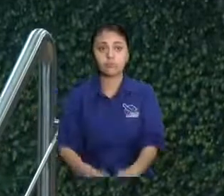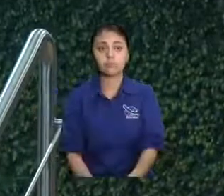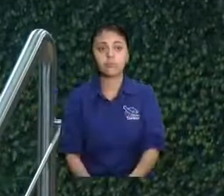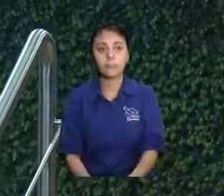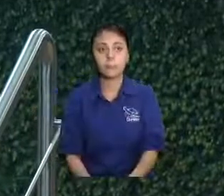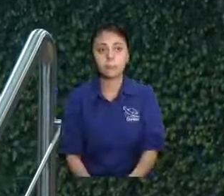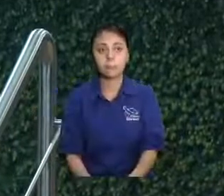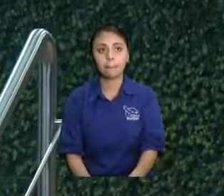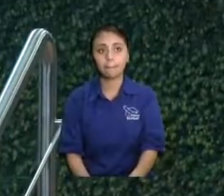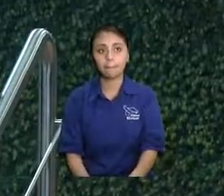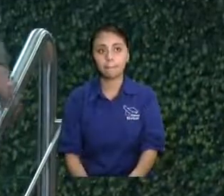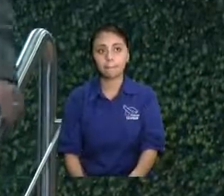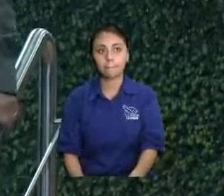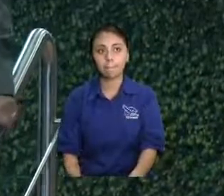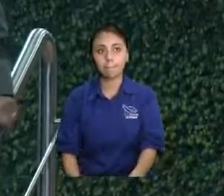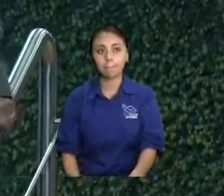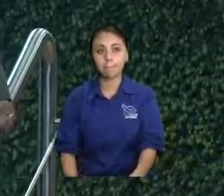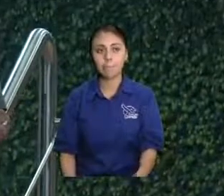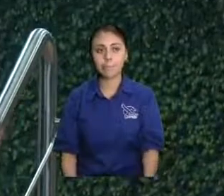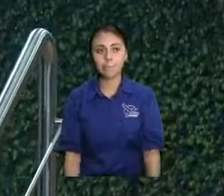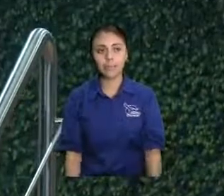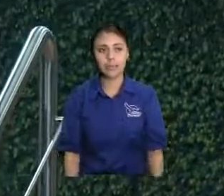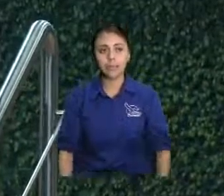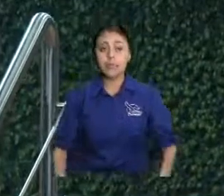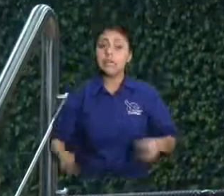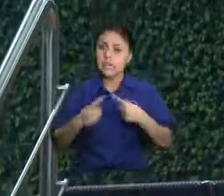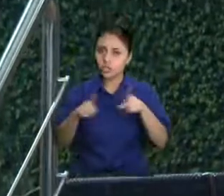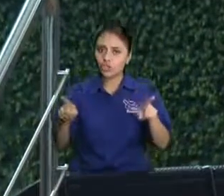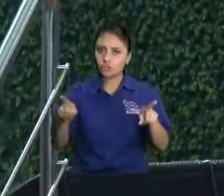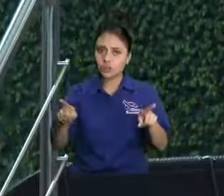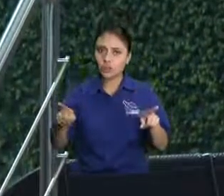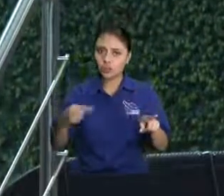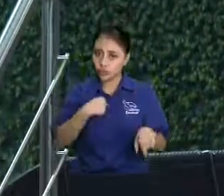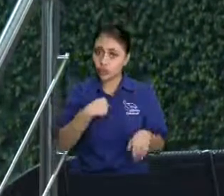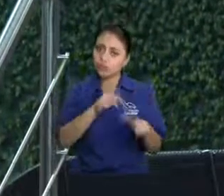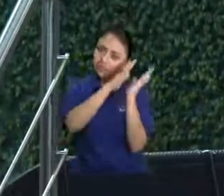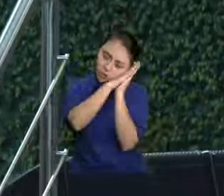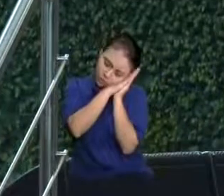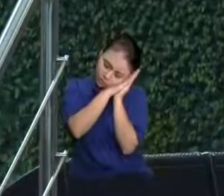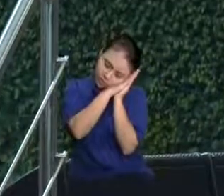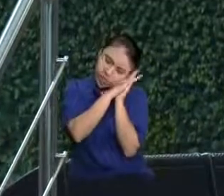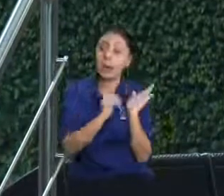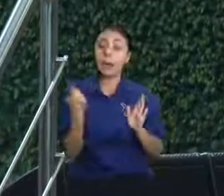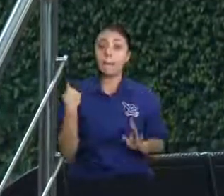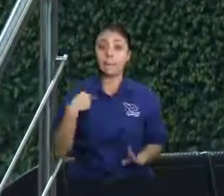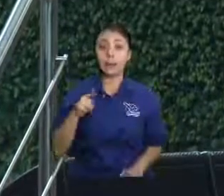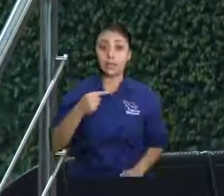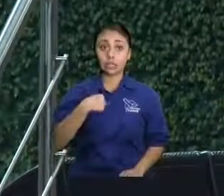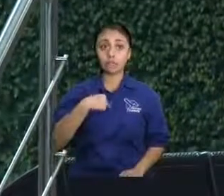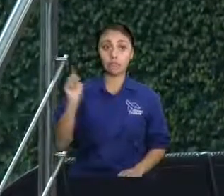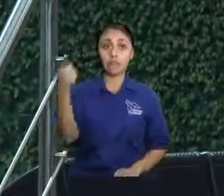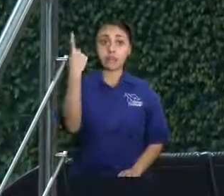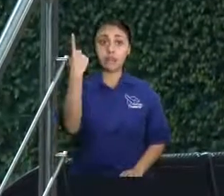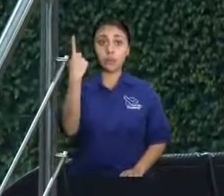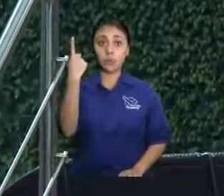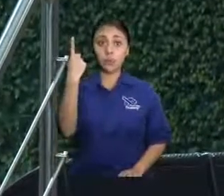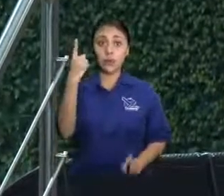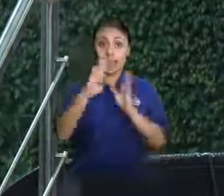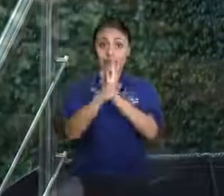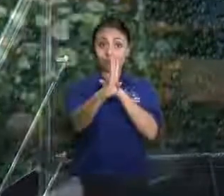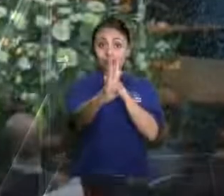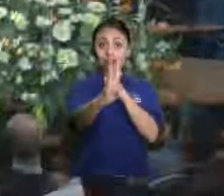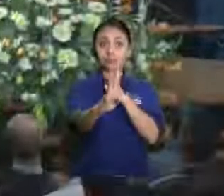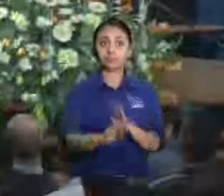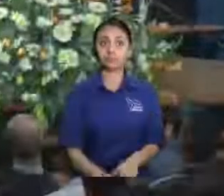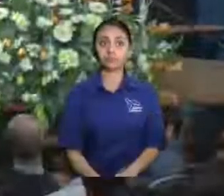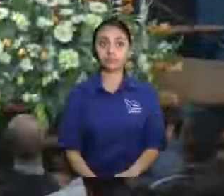Y al final de cuentas, ni trabajo en eso ahora, pero yo iba a dormir. Yo ahí nos encharramarábamos. Y